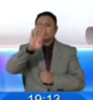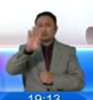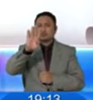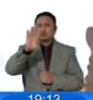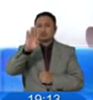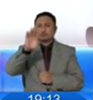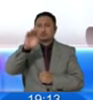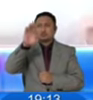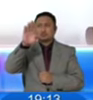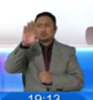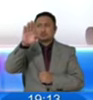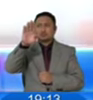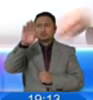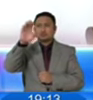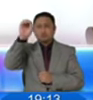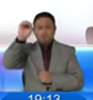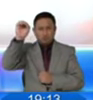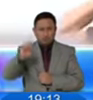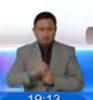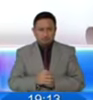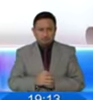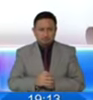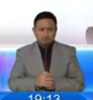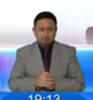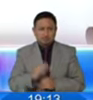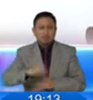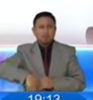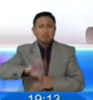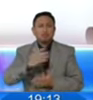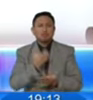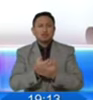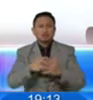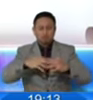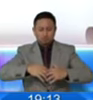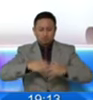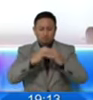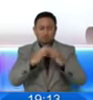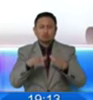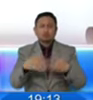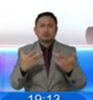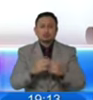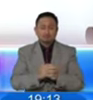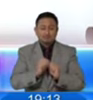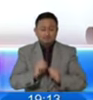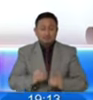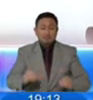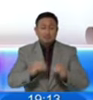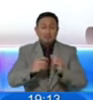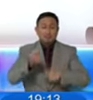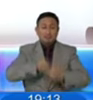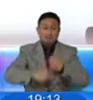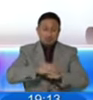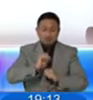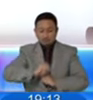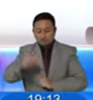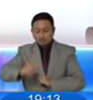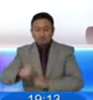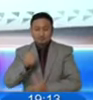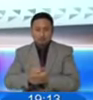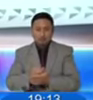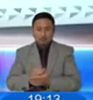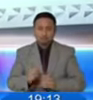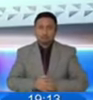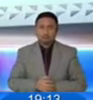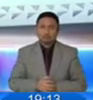4.3% respectivamente. El mayor dinamismo de la economía se da gracias a que existen mayores ventas y compras por parte de los actores